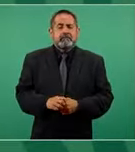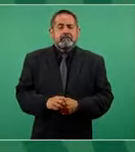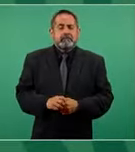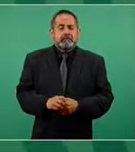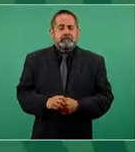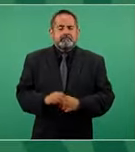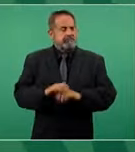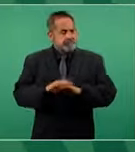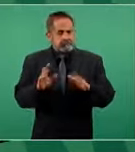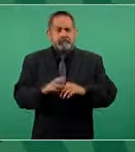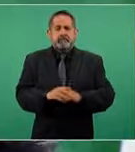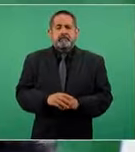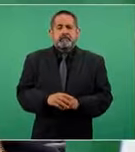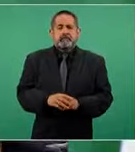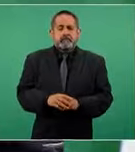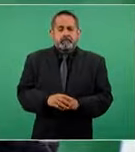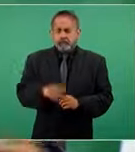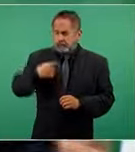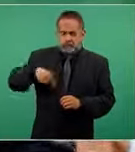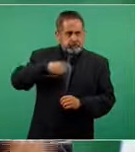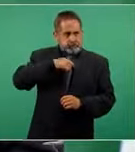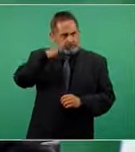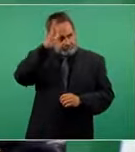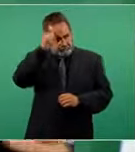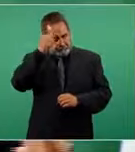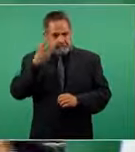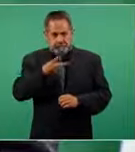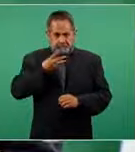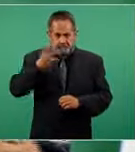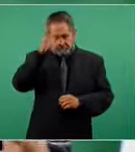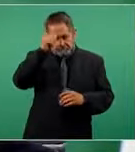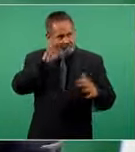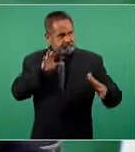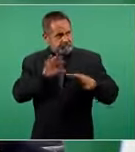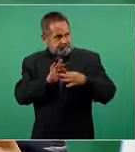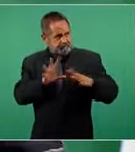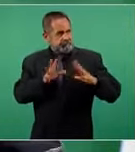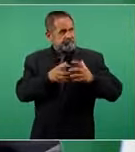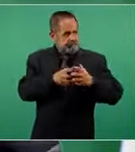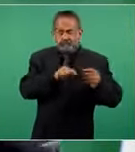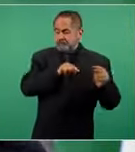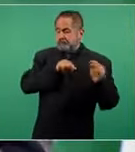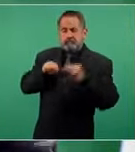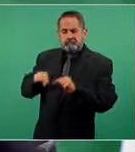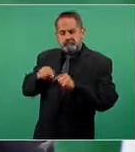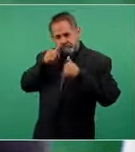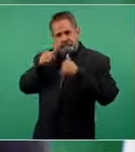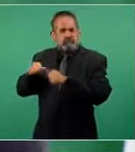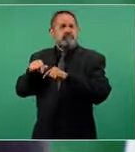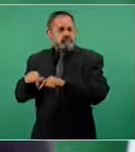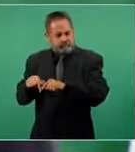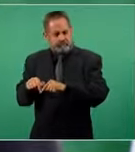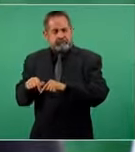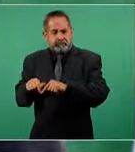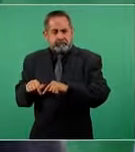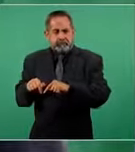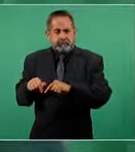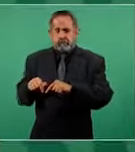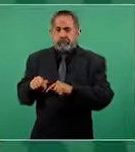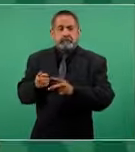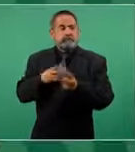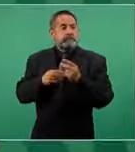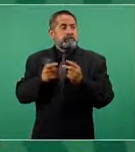Entonces, vamos a ponernos de acuerdo, vamos a integrarnos para que haya